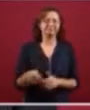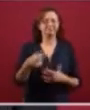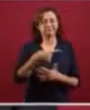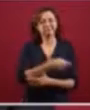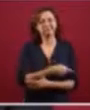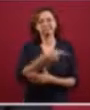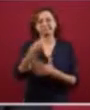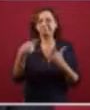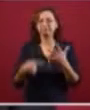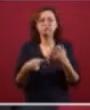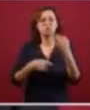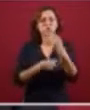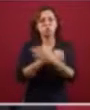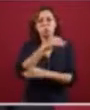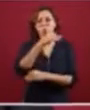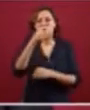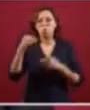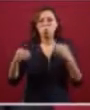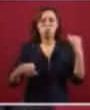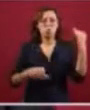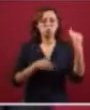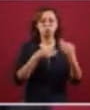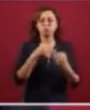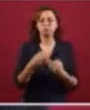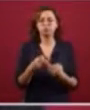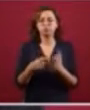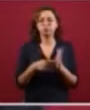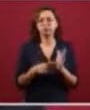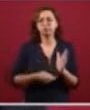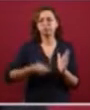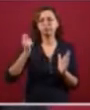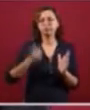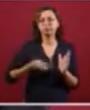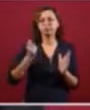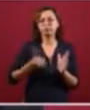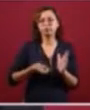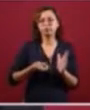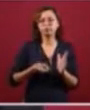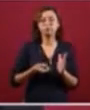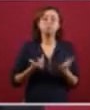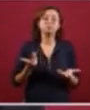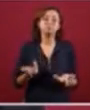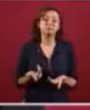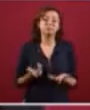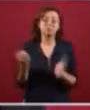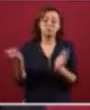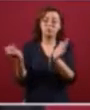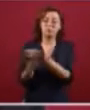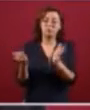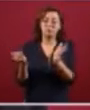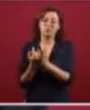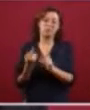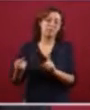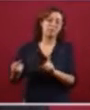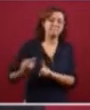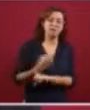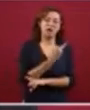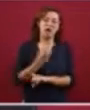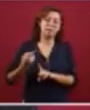esto que significa también evasión fiscal, mucho